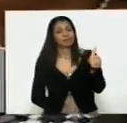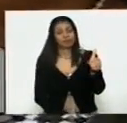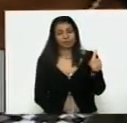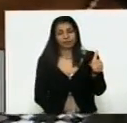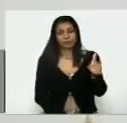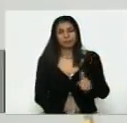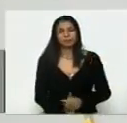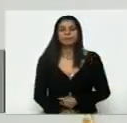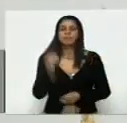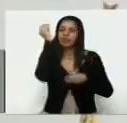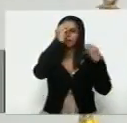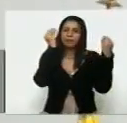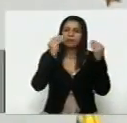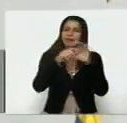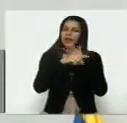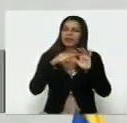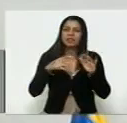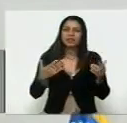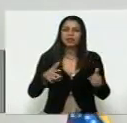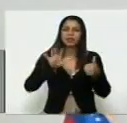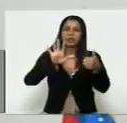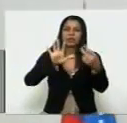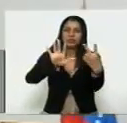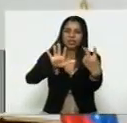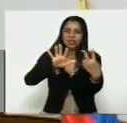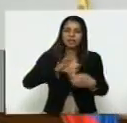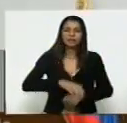En consideración para aprobación, artículo 7.